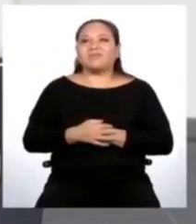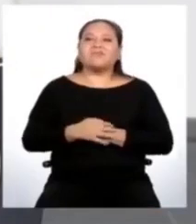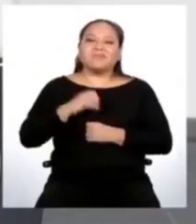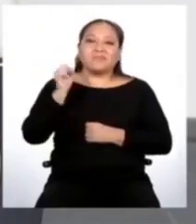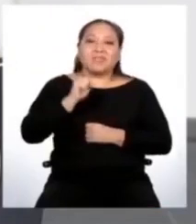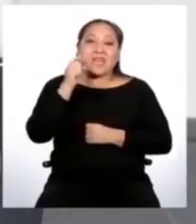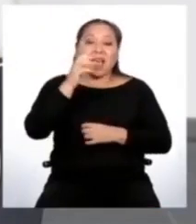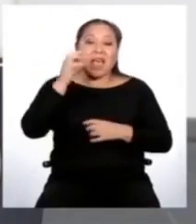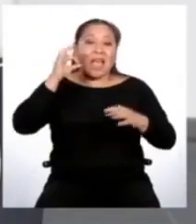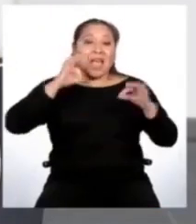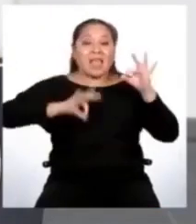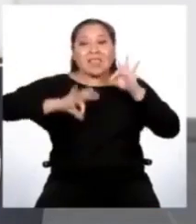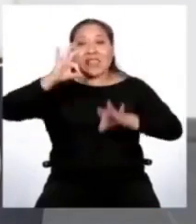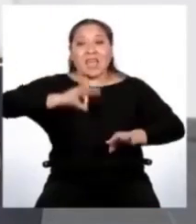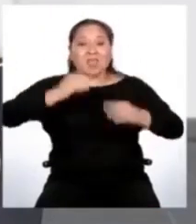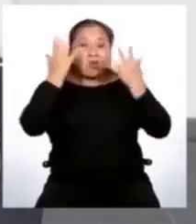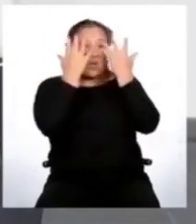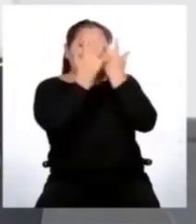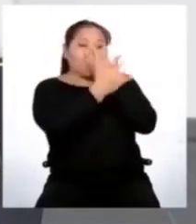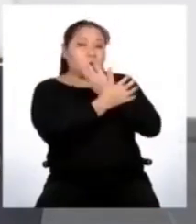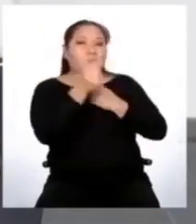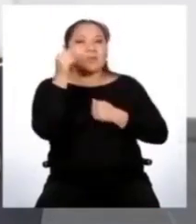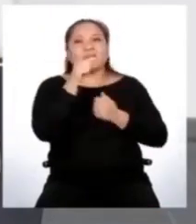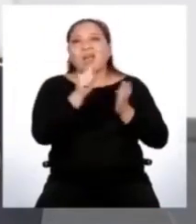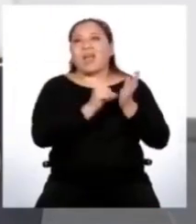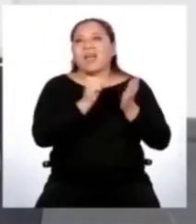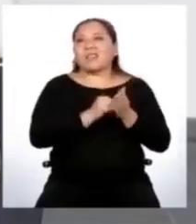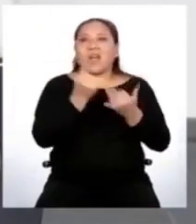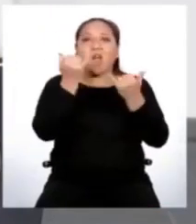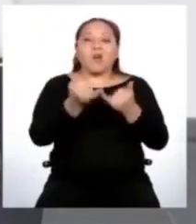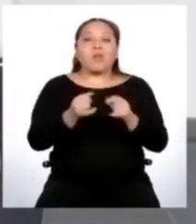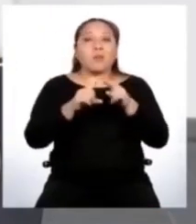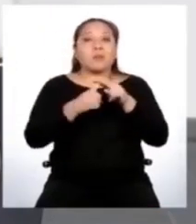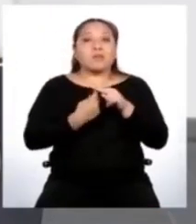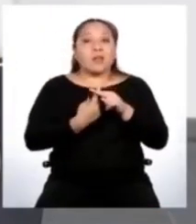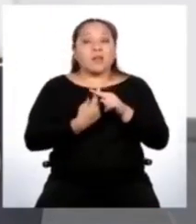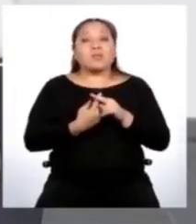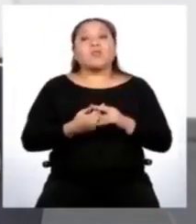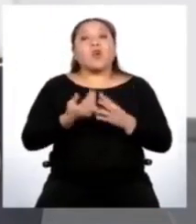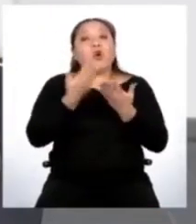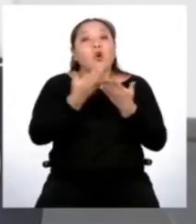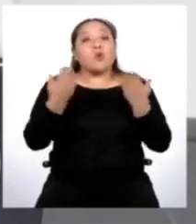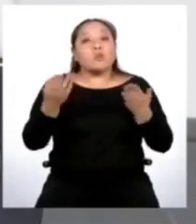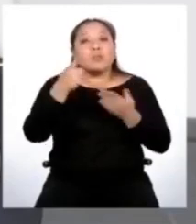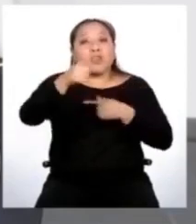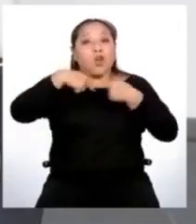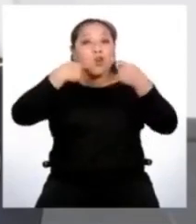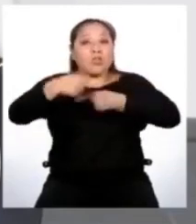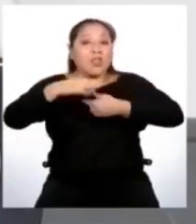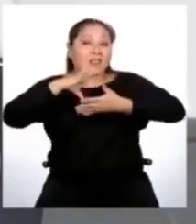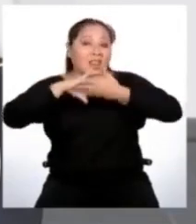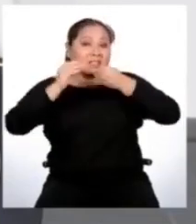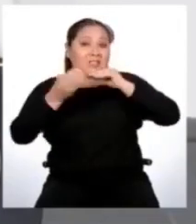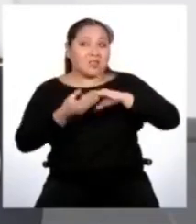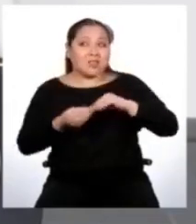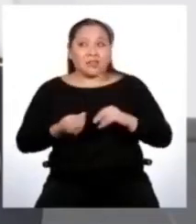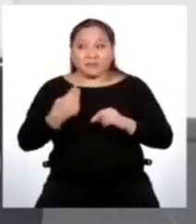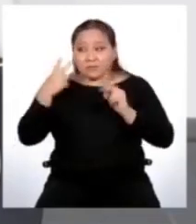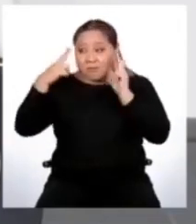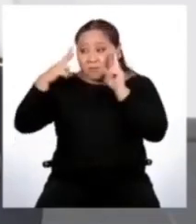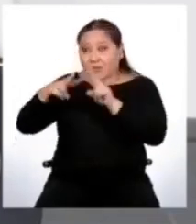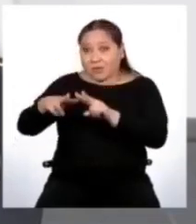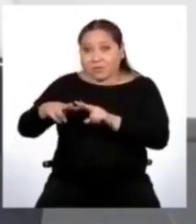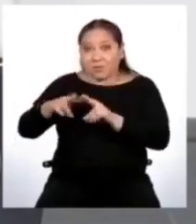Definitivamente el teatro de sombras es todo un arte. Y ahora nos toca empezar a crear elementos que contarán la historia. Como vimos en la